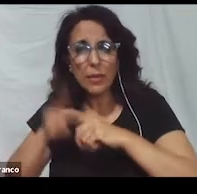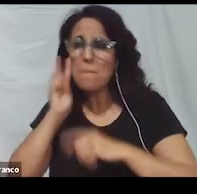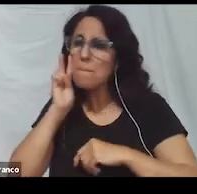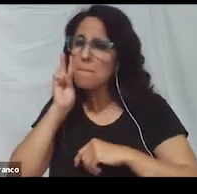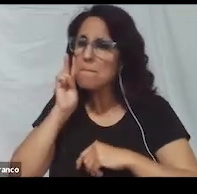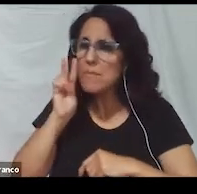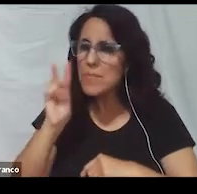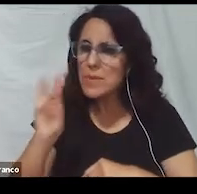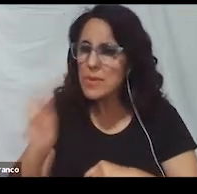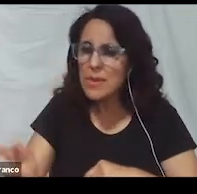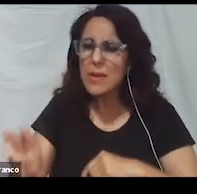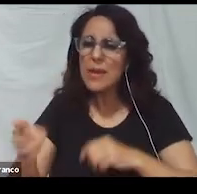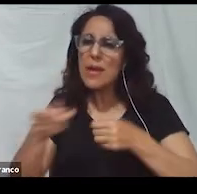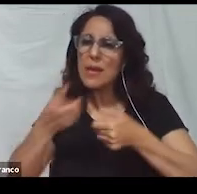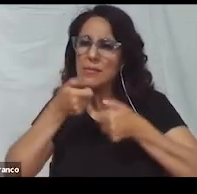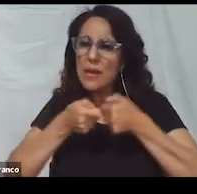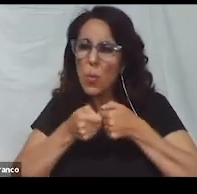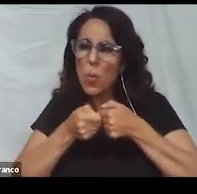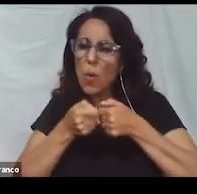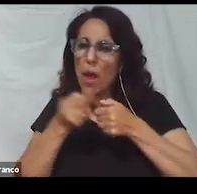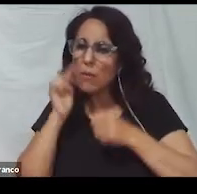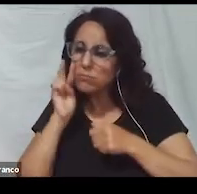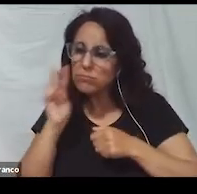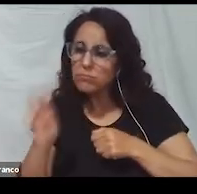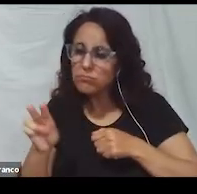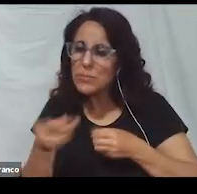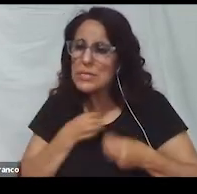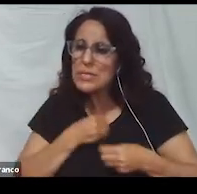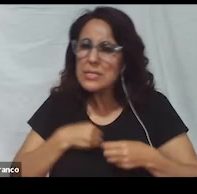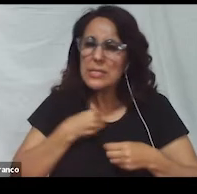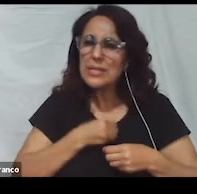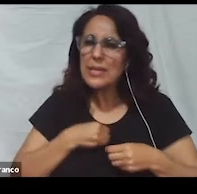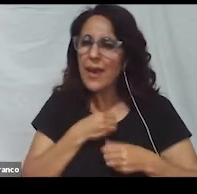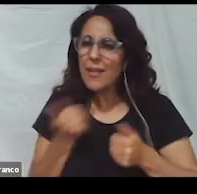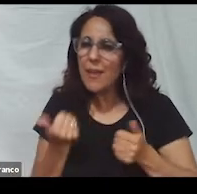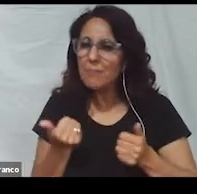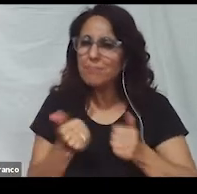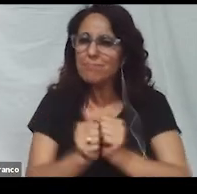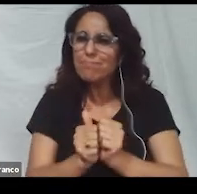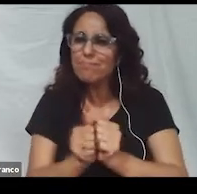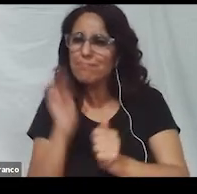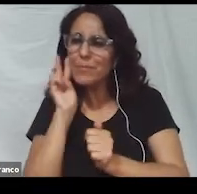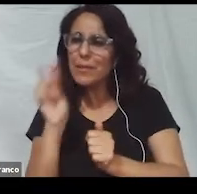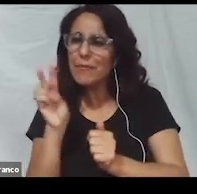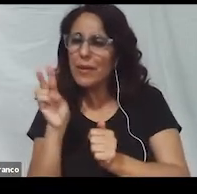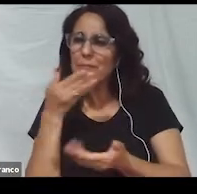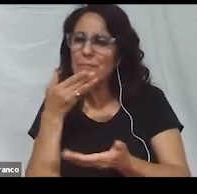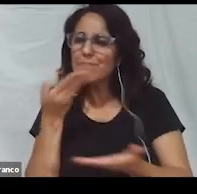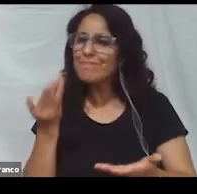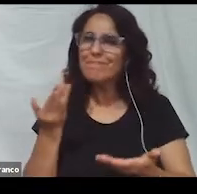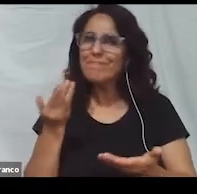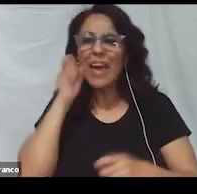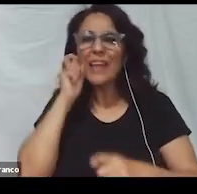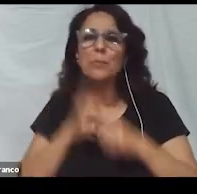la web, observen cómo utilizan un celular, realmente siéntanse al lado de ellos y observen lo que